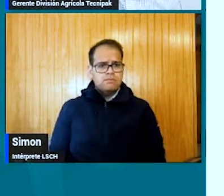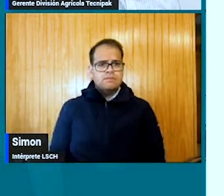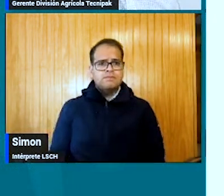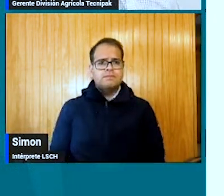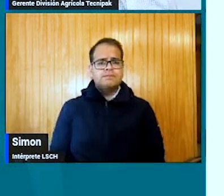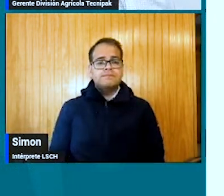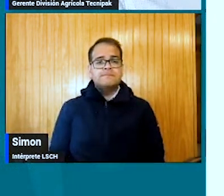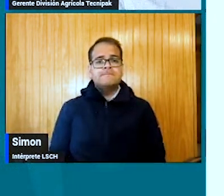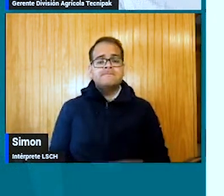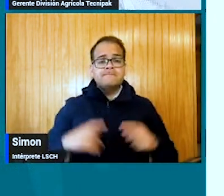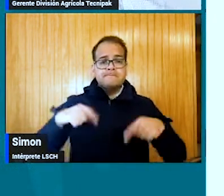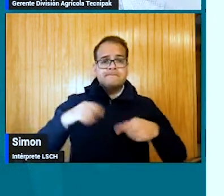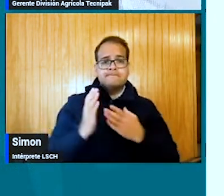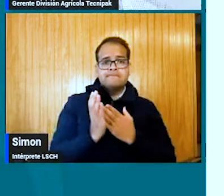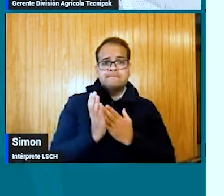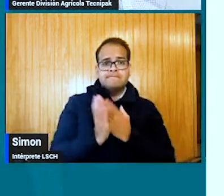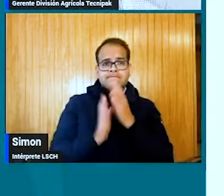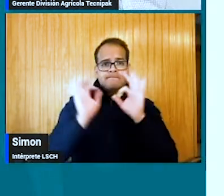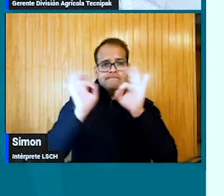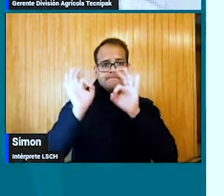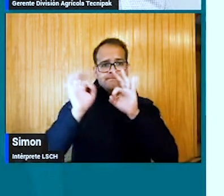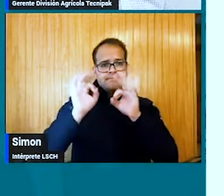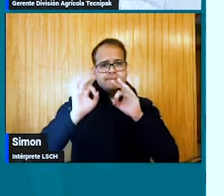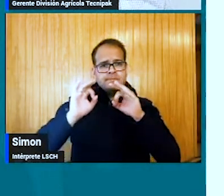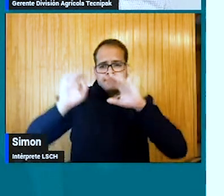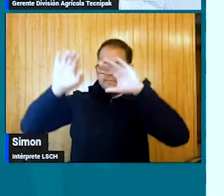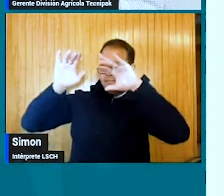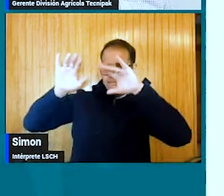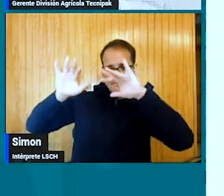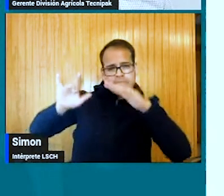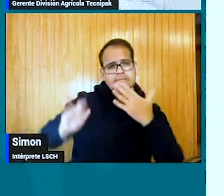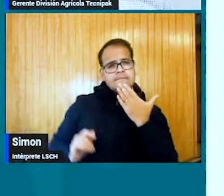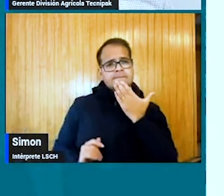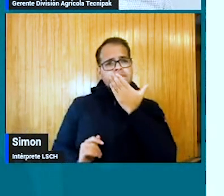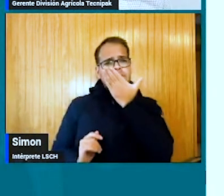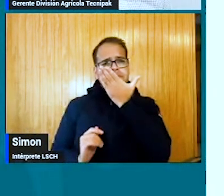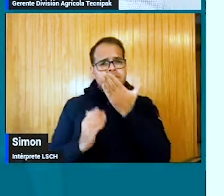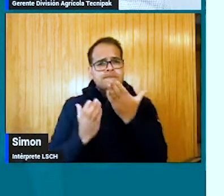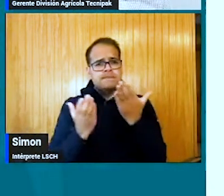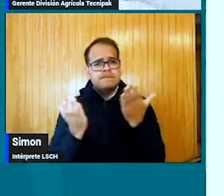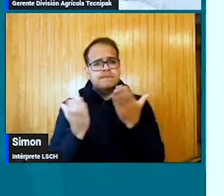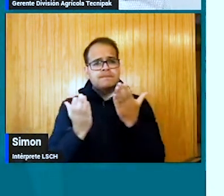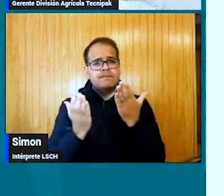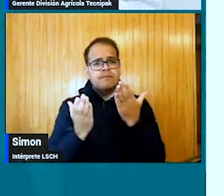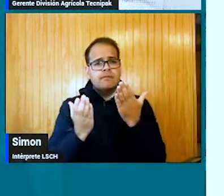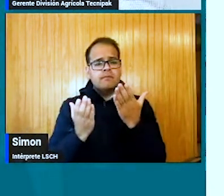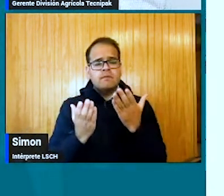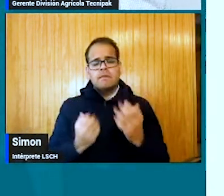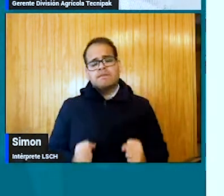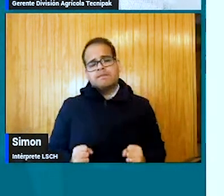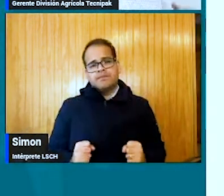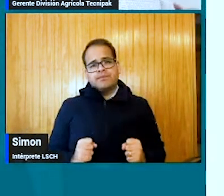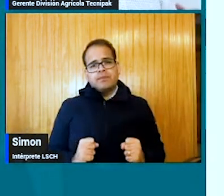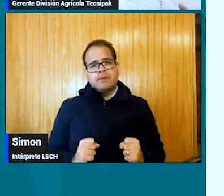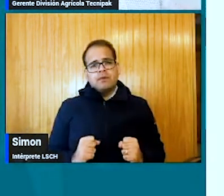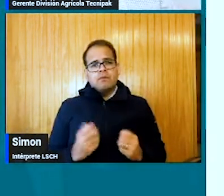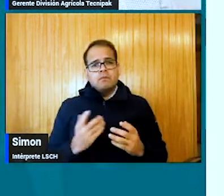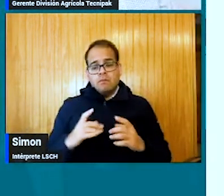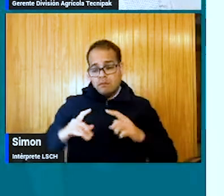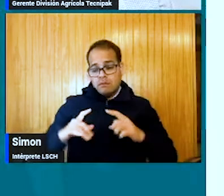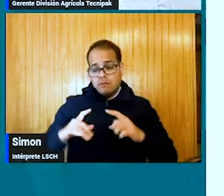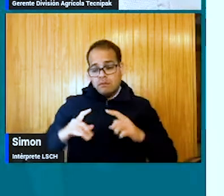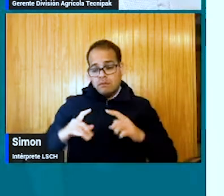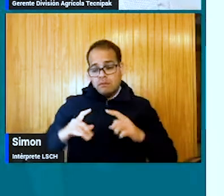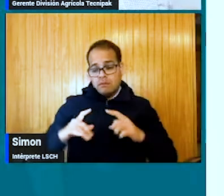Voy a partir un poco de qué es una helada. Las heladas son cuando la Tierra no es capaz de retener